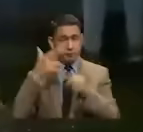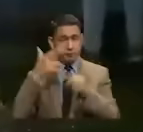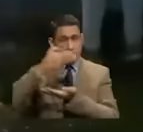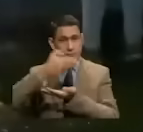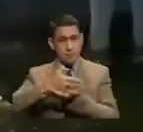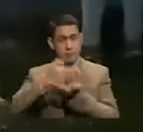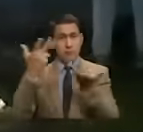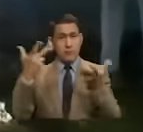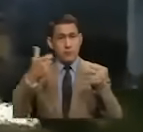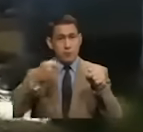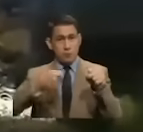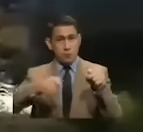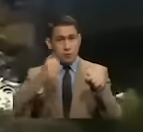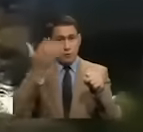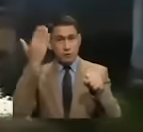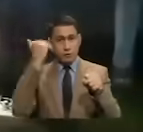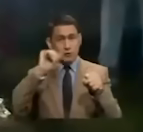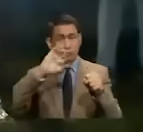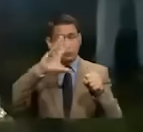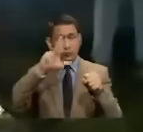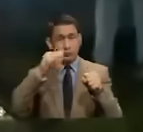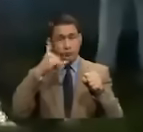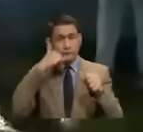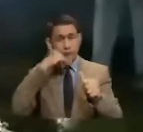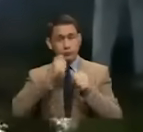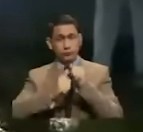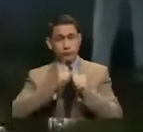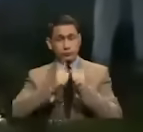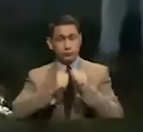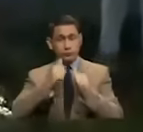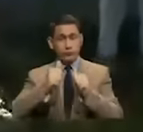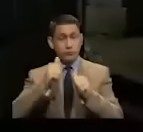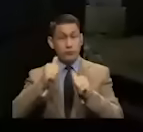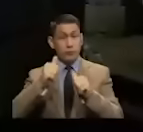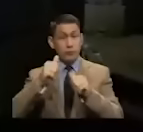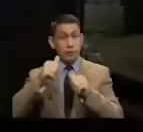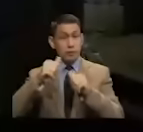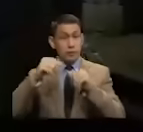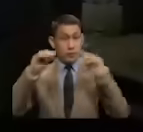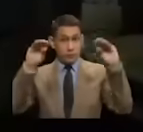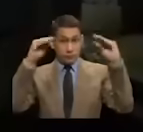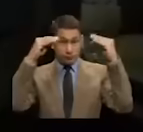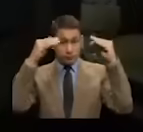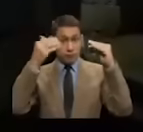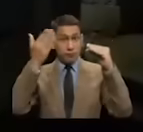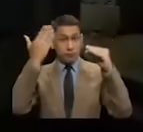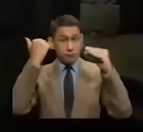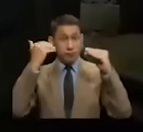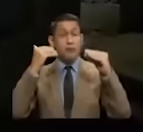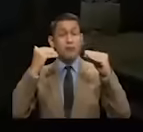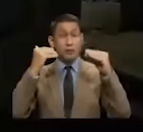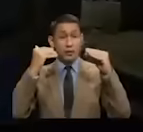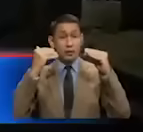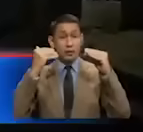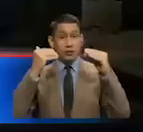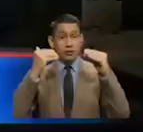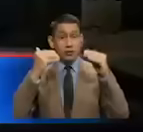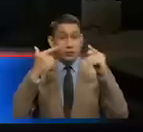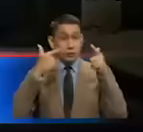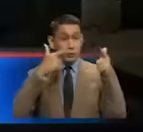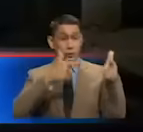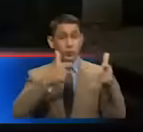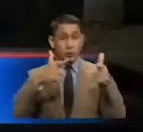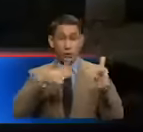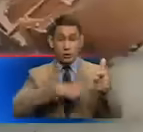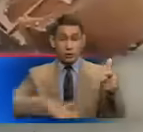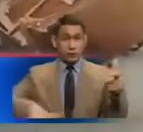fuego, motocicletas reportadas como robadas, teléfonos celulares, cámaras de videovigilancia con las que controlaban a la policía en la zona.